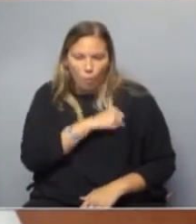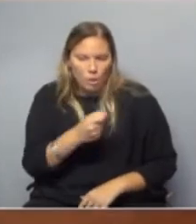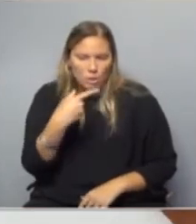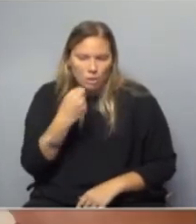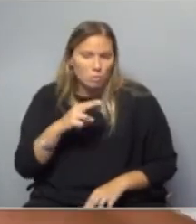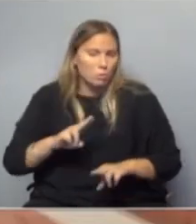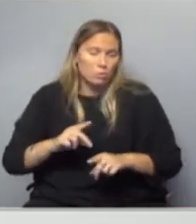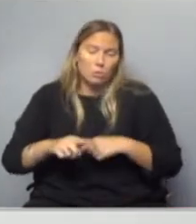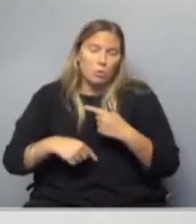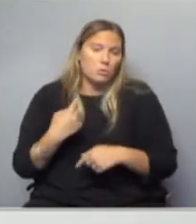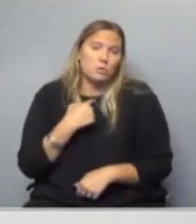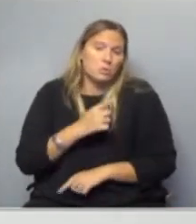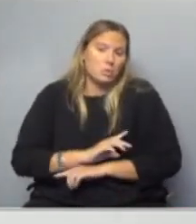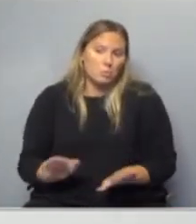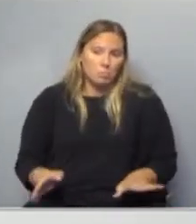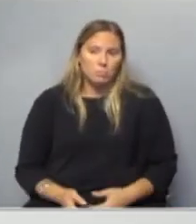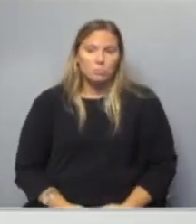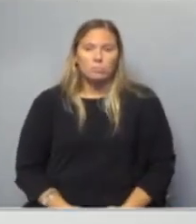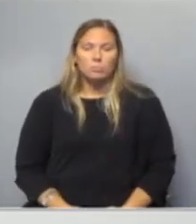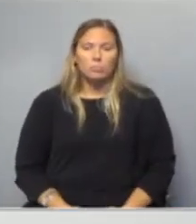los fármacos ya no pueden curarla.